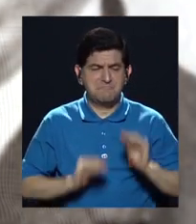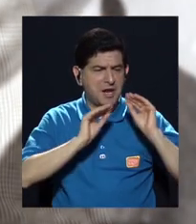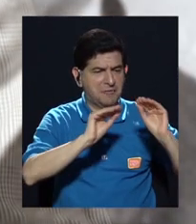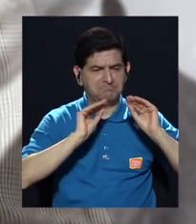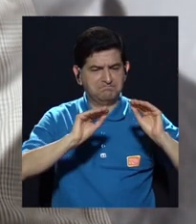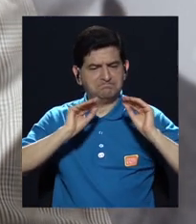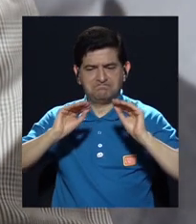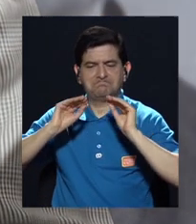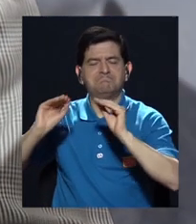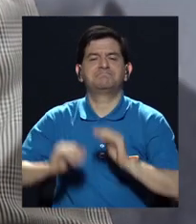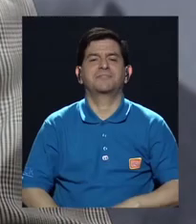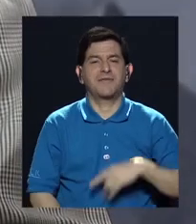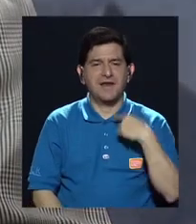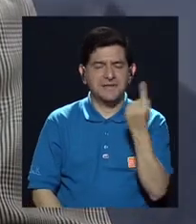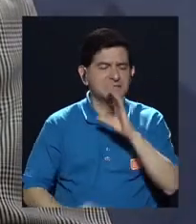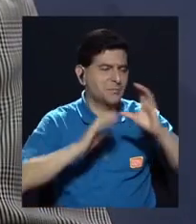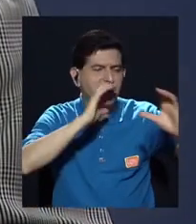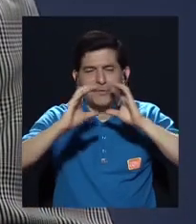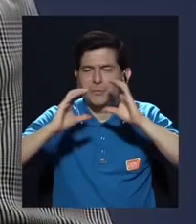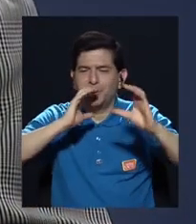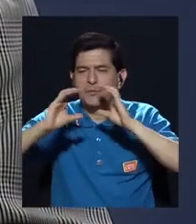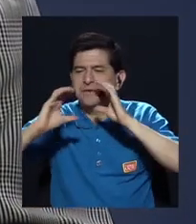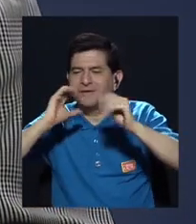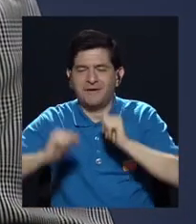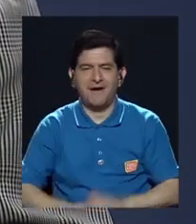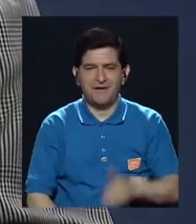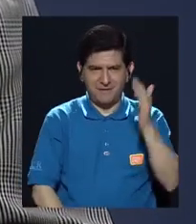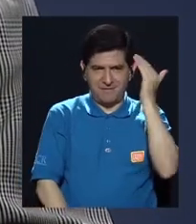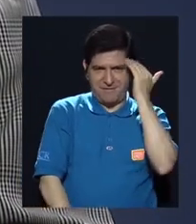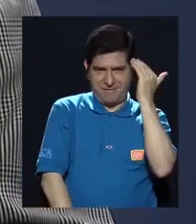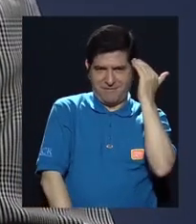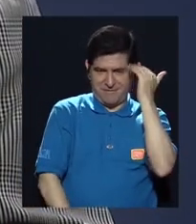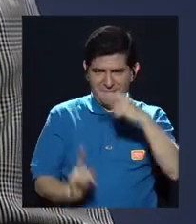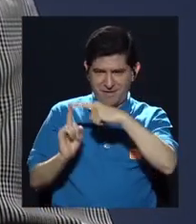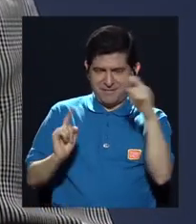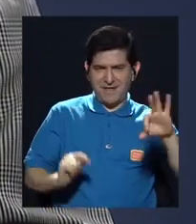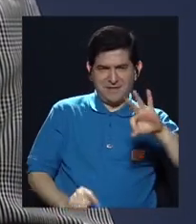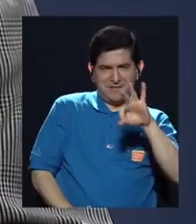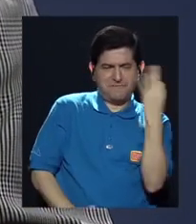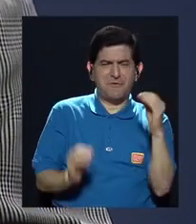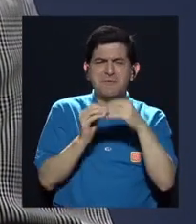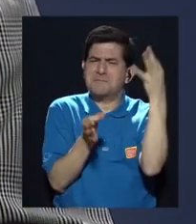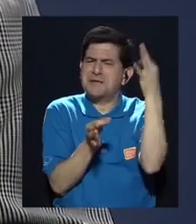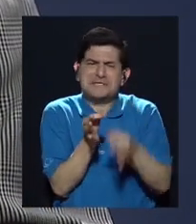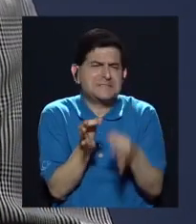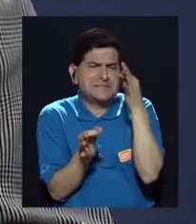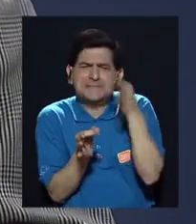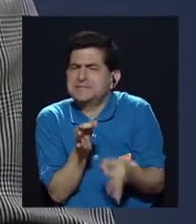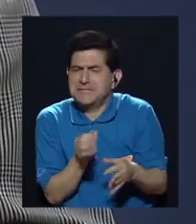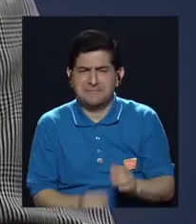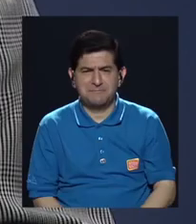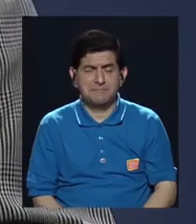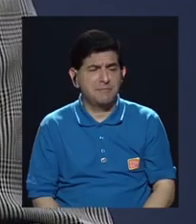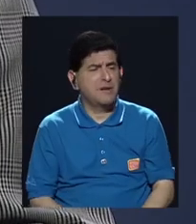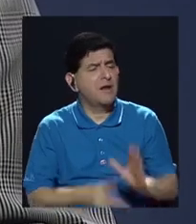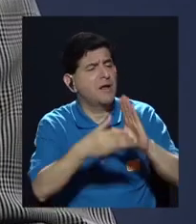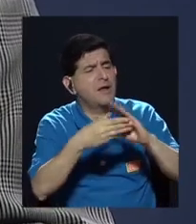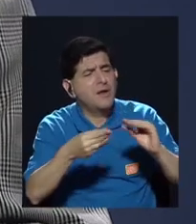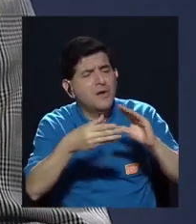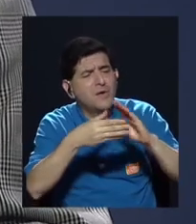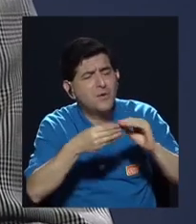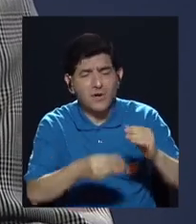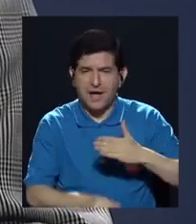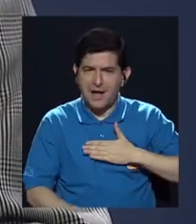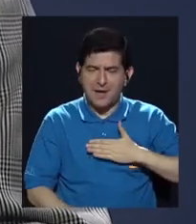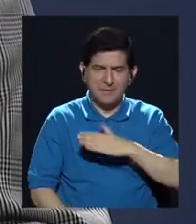siempre enseñando, siempre transmitiendo conocimientos desde las formas más simples, desde nos contaba